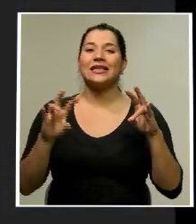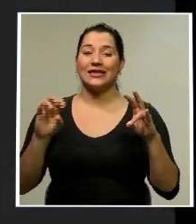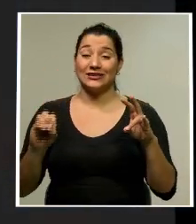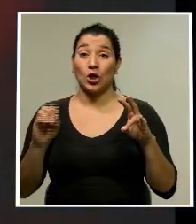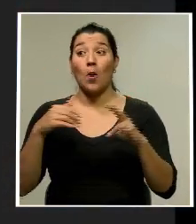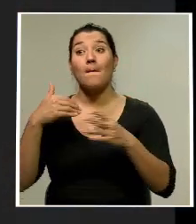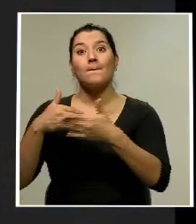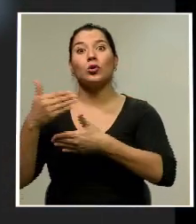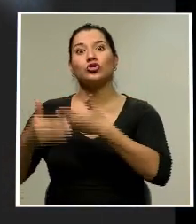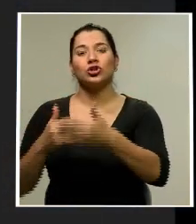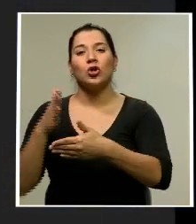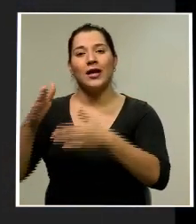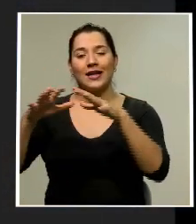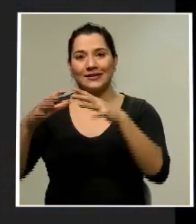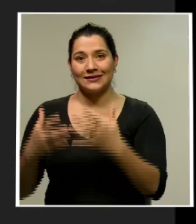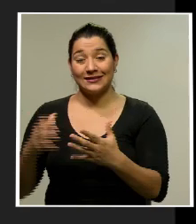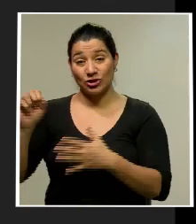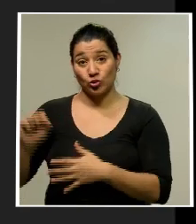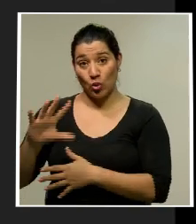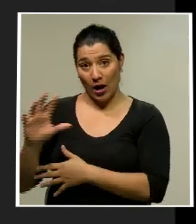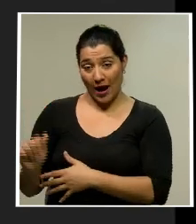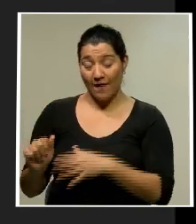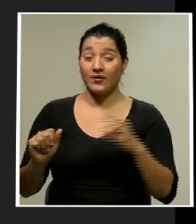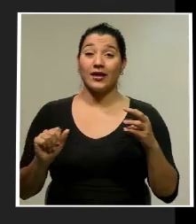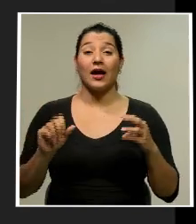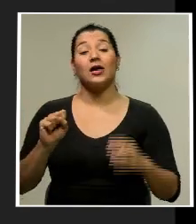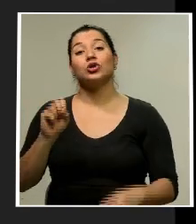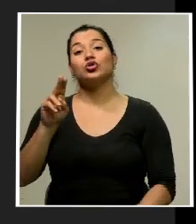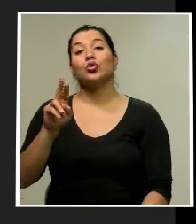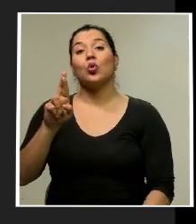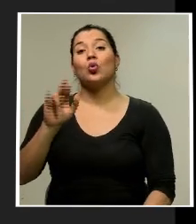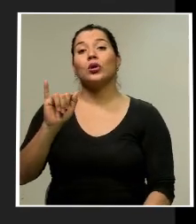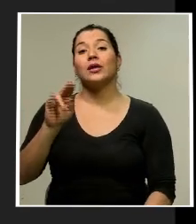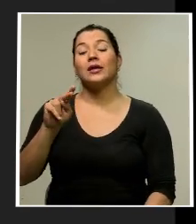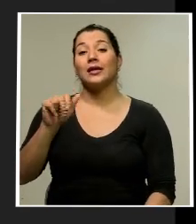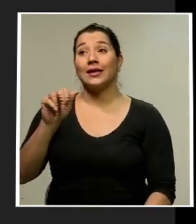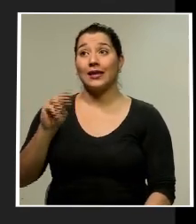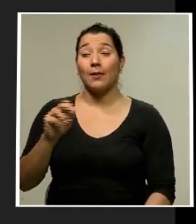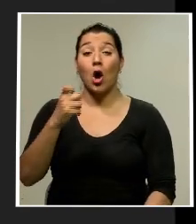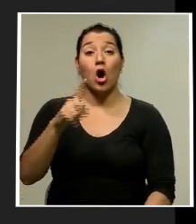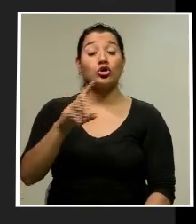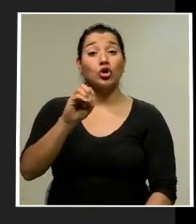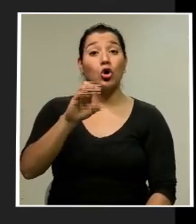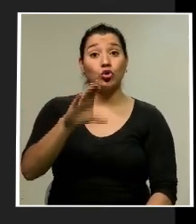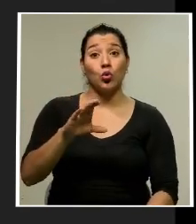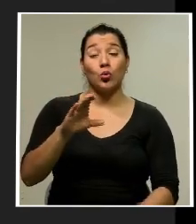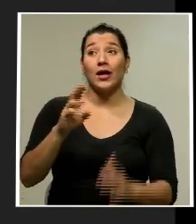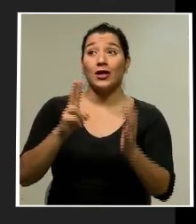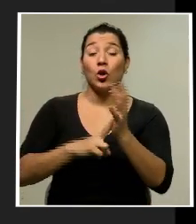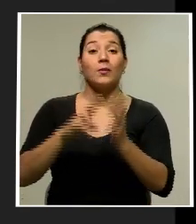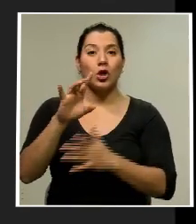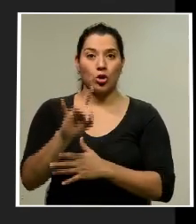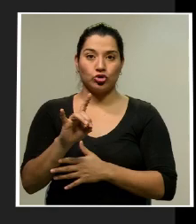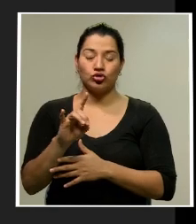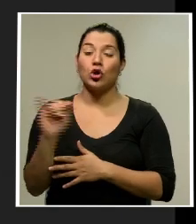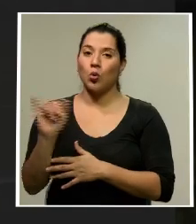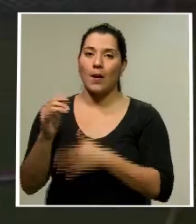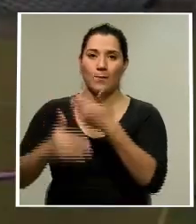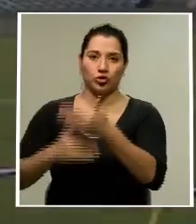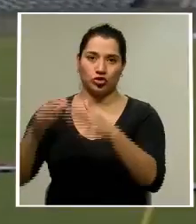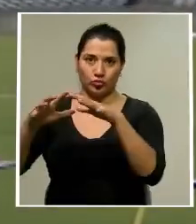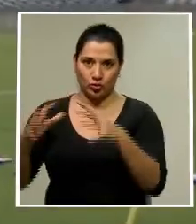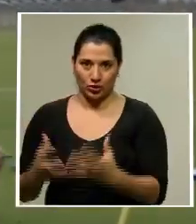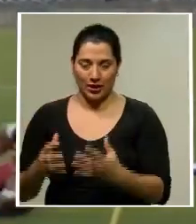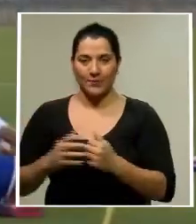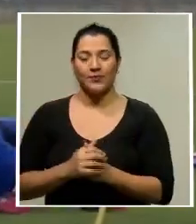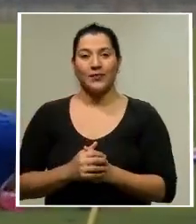Sudáfrica 2010. Y en Surinam el 11 de octubre del año 2008 también, victoria nacional 4-1 por ese mismo motivo.